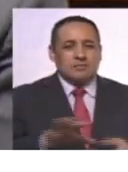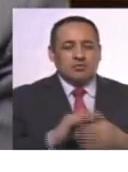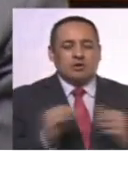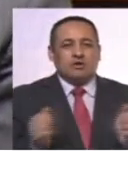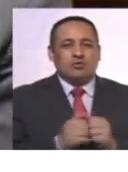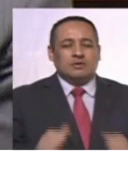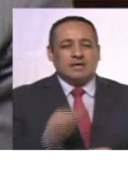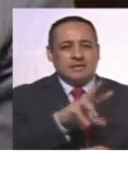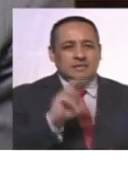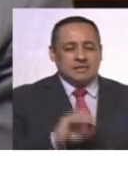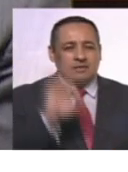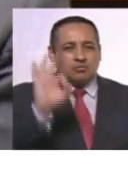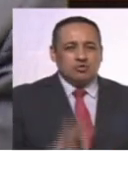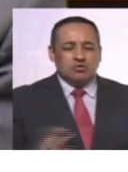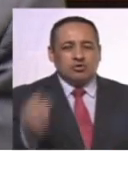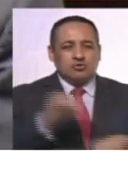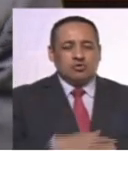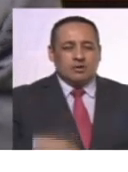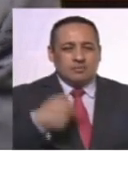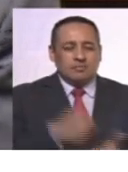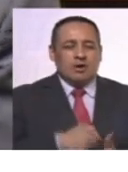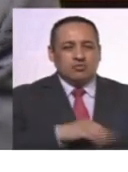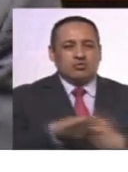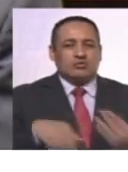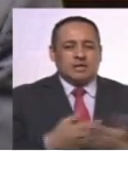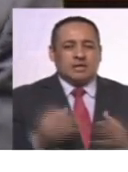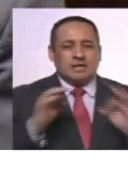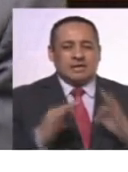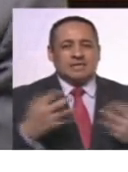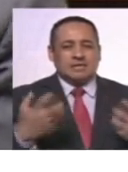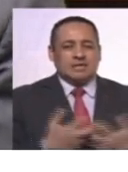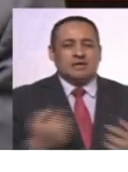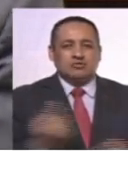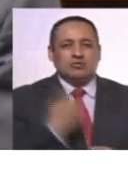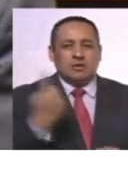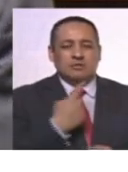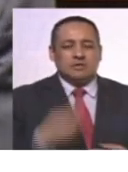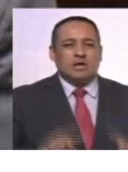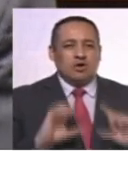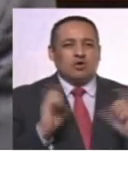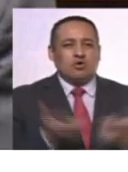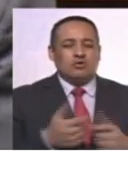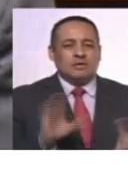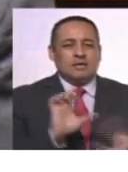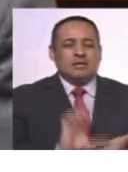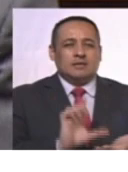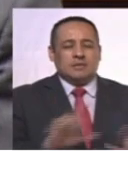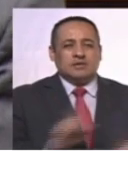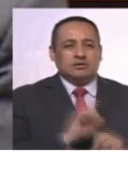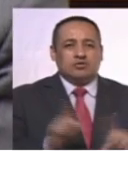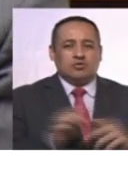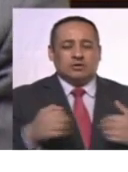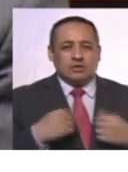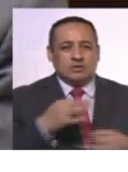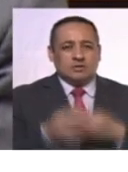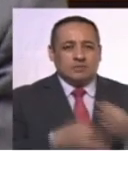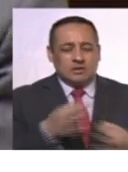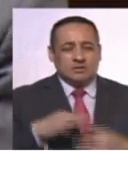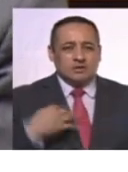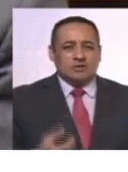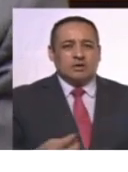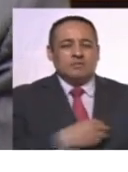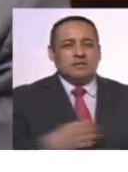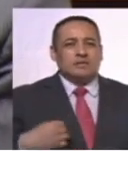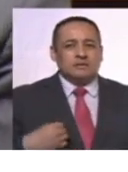del 30% sobre la remuneración total o íntegra. Solamente Corte de Lima, si no tenía usted esa referencia, señora